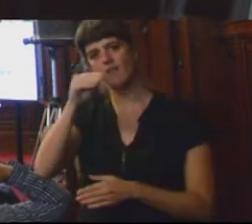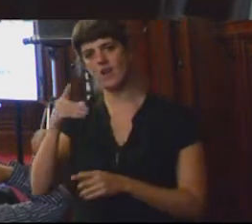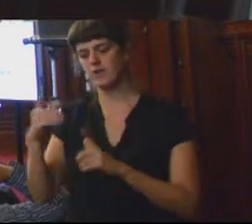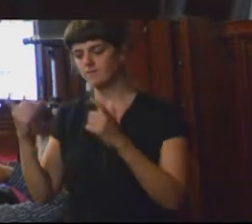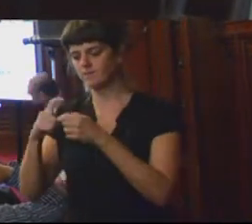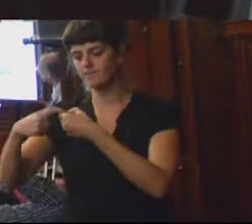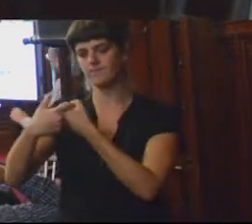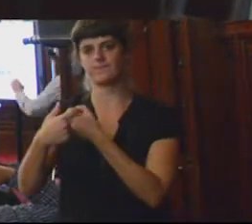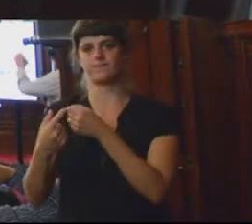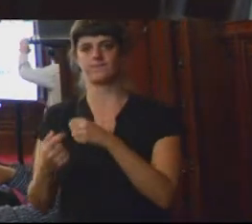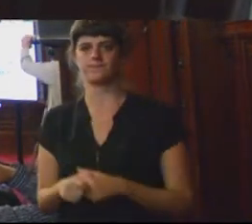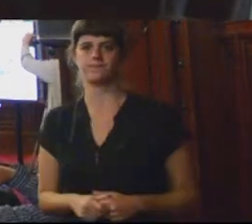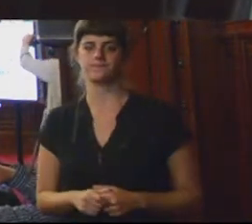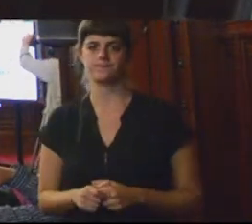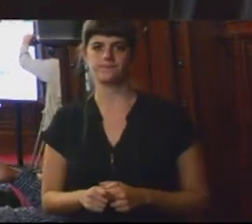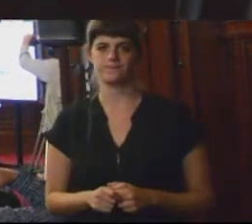Sindical.